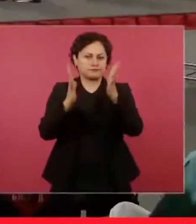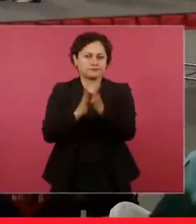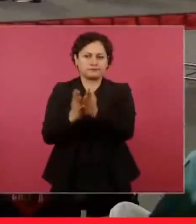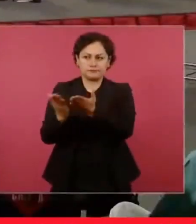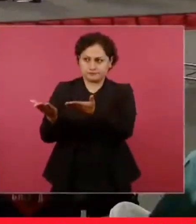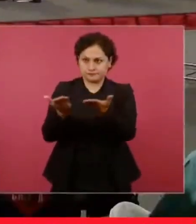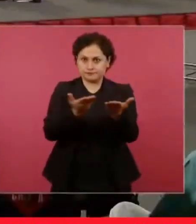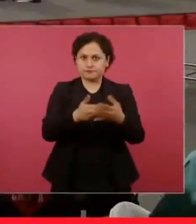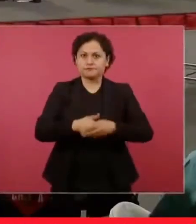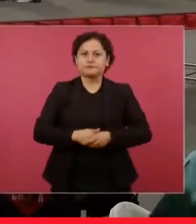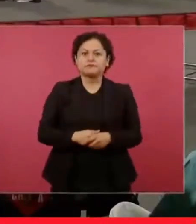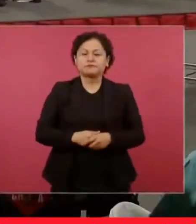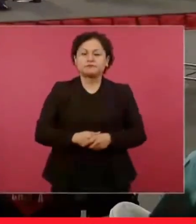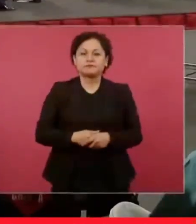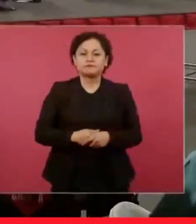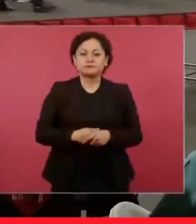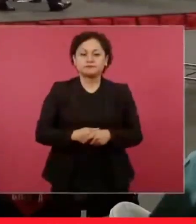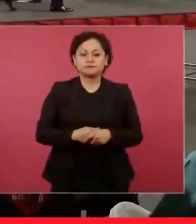Maestro.